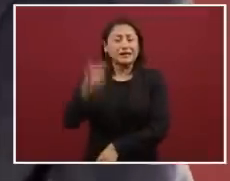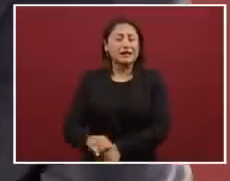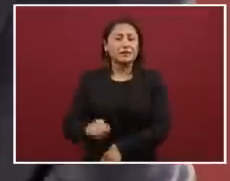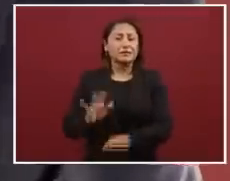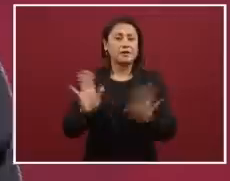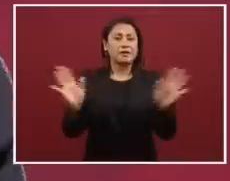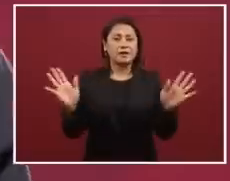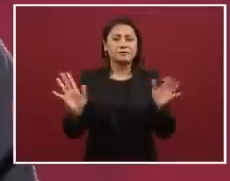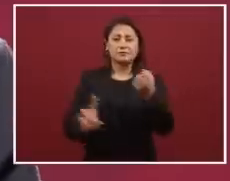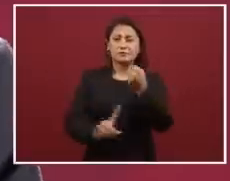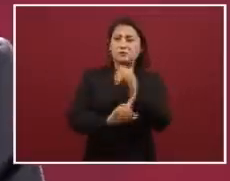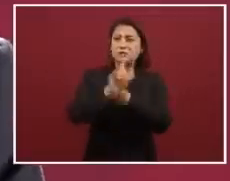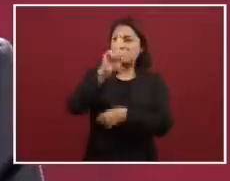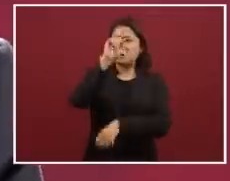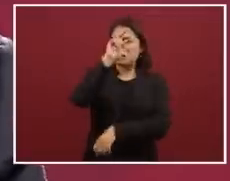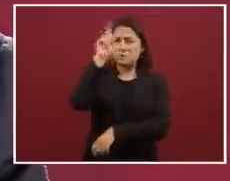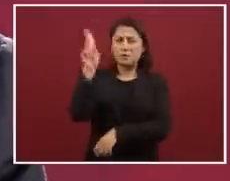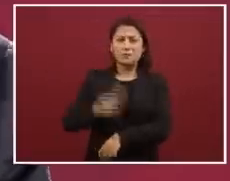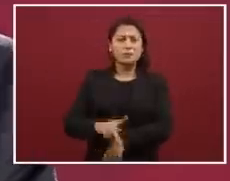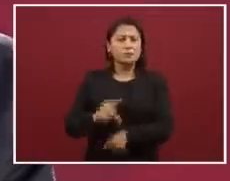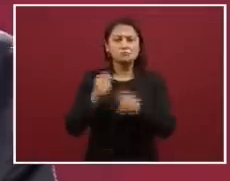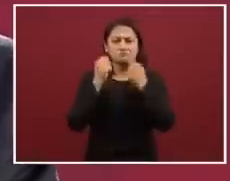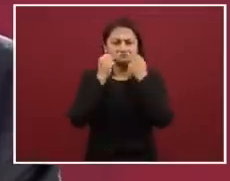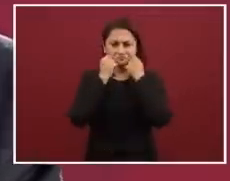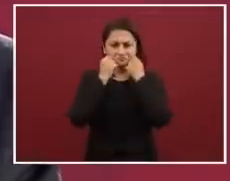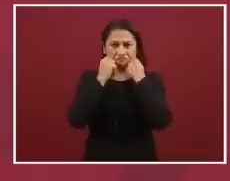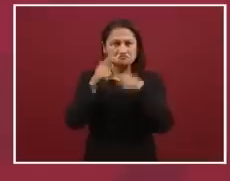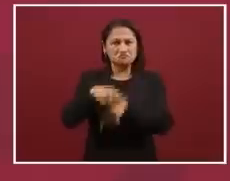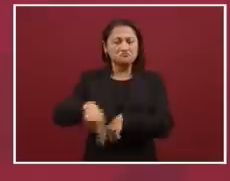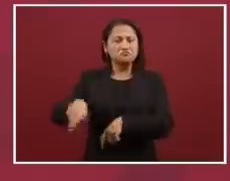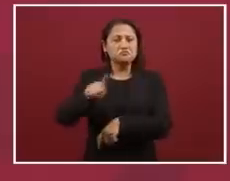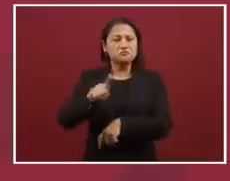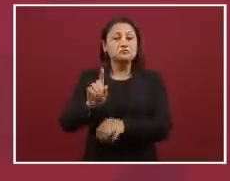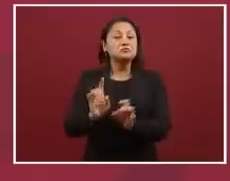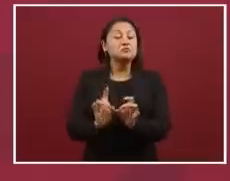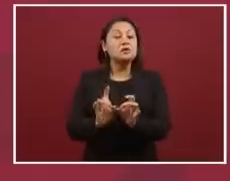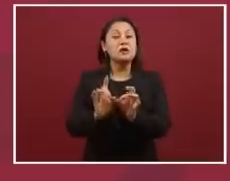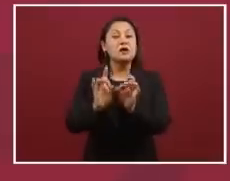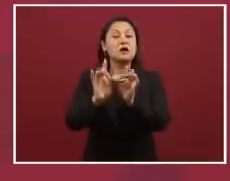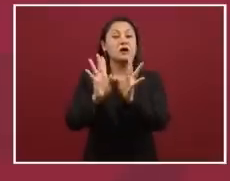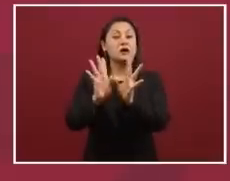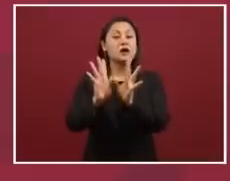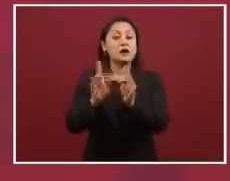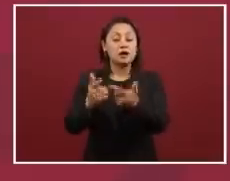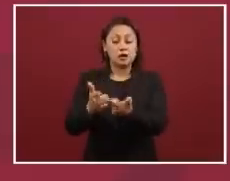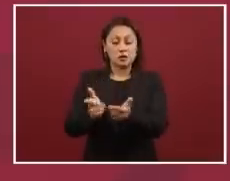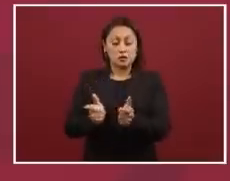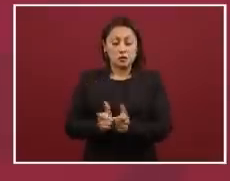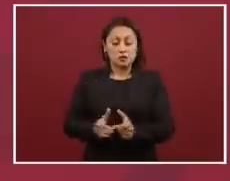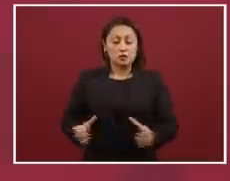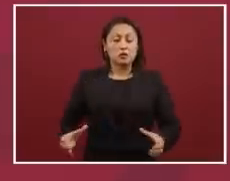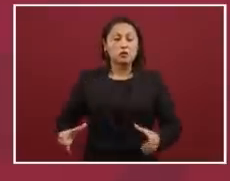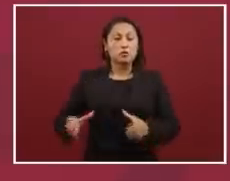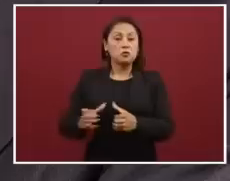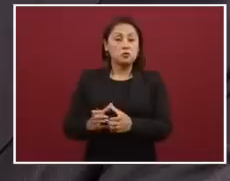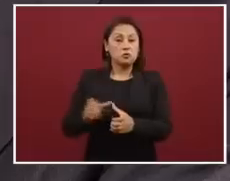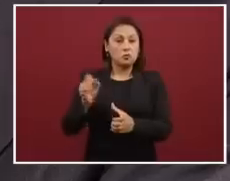los casos. Si regresaran los conservadores